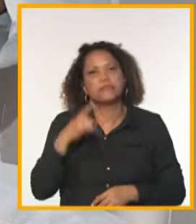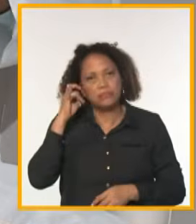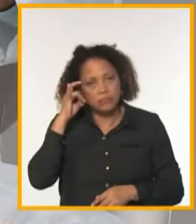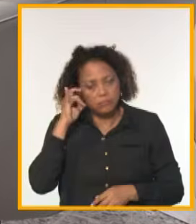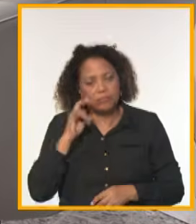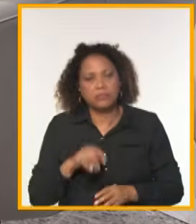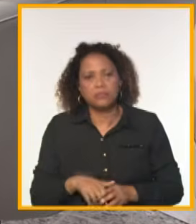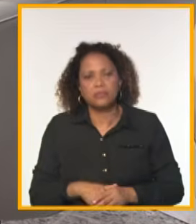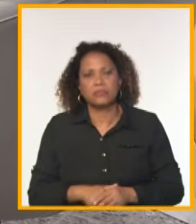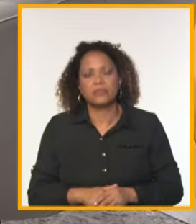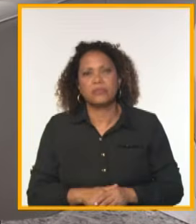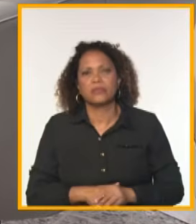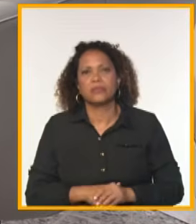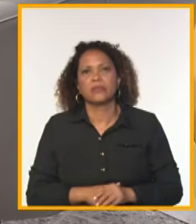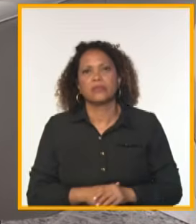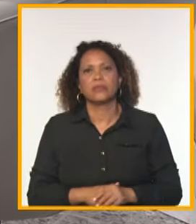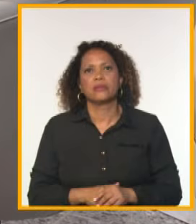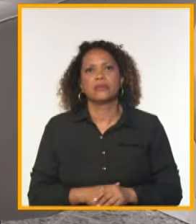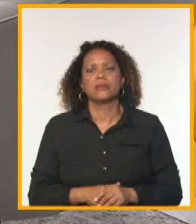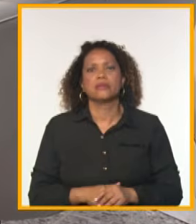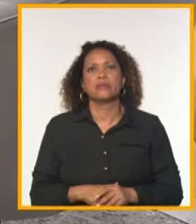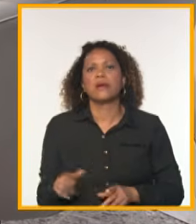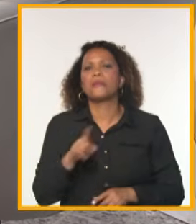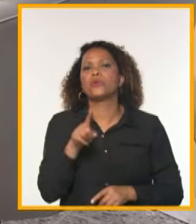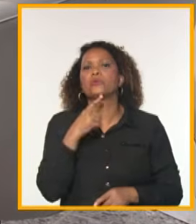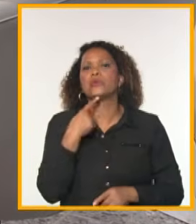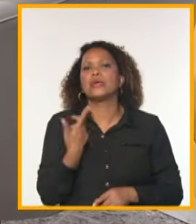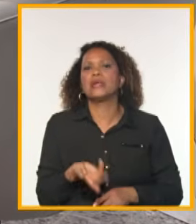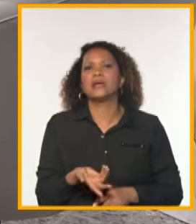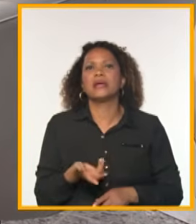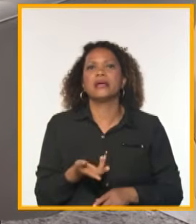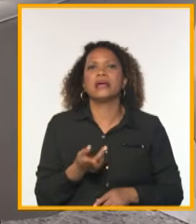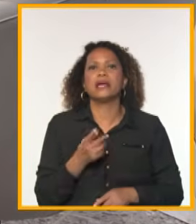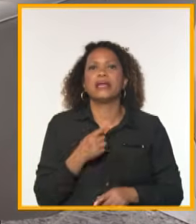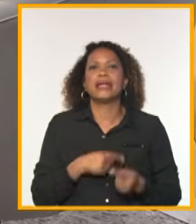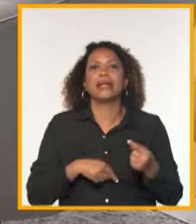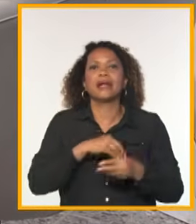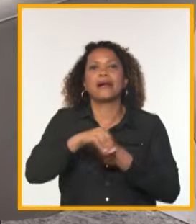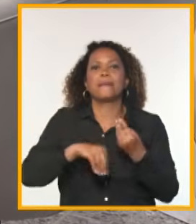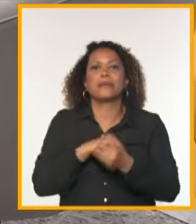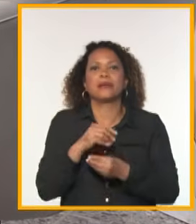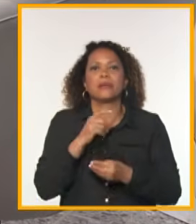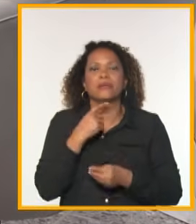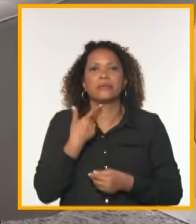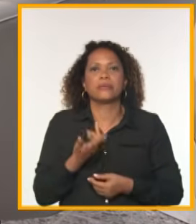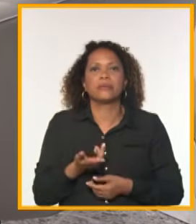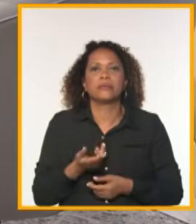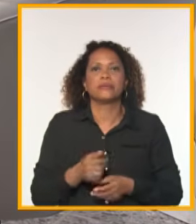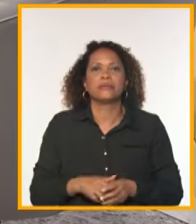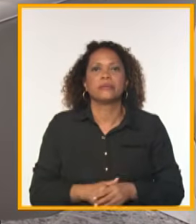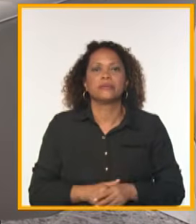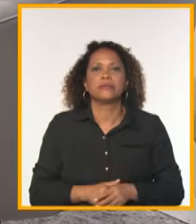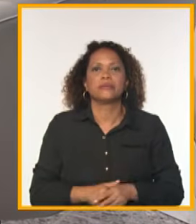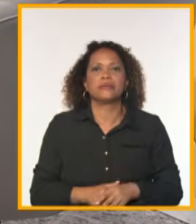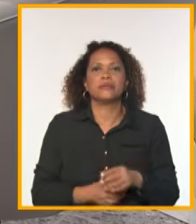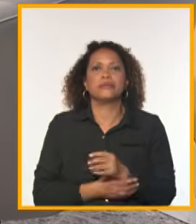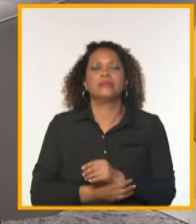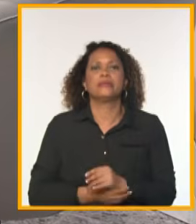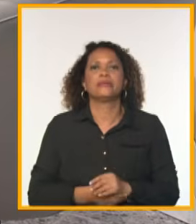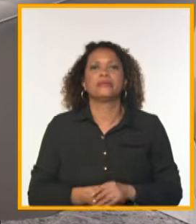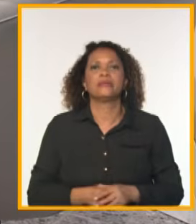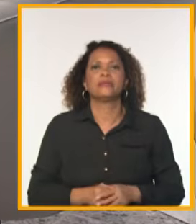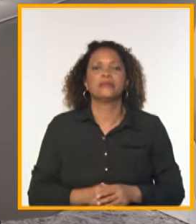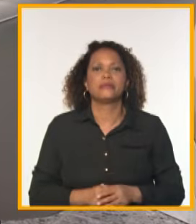Pero ahí, es decir, ustedes llegaron a hacer el retroviral criollo. Sí, sí. Y fue menos, por supuesto, mucho